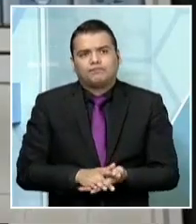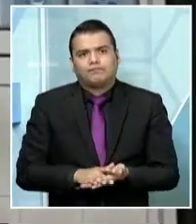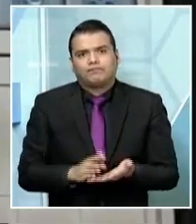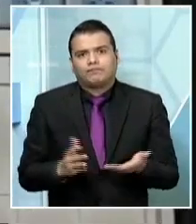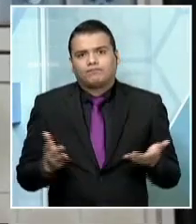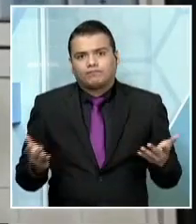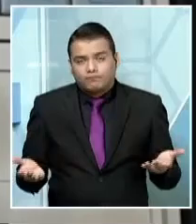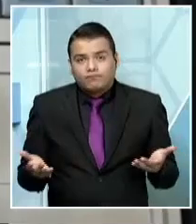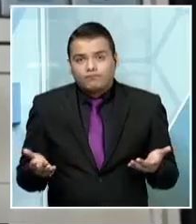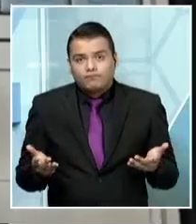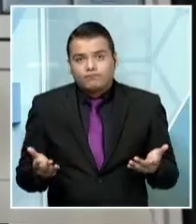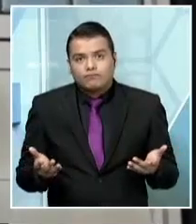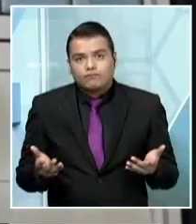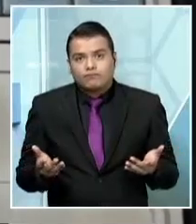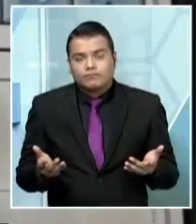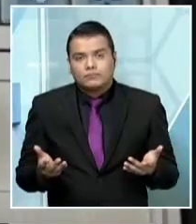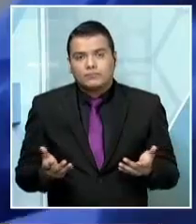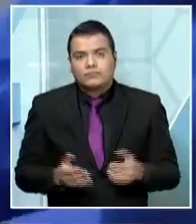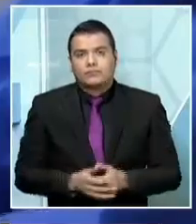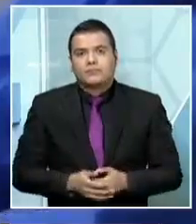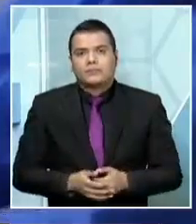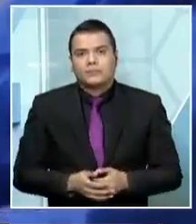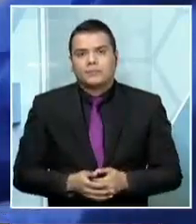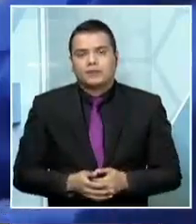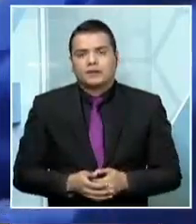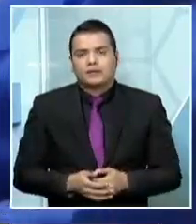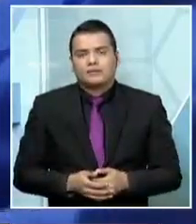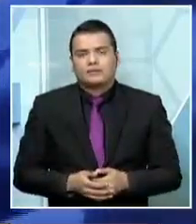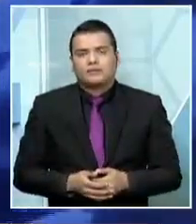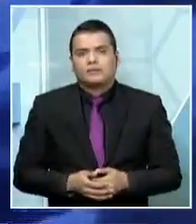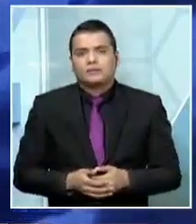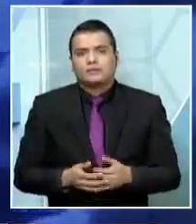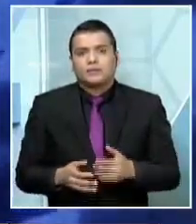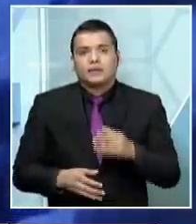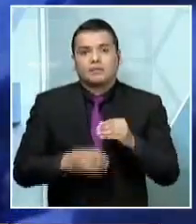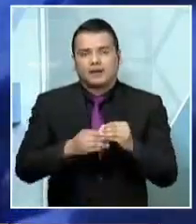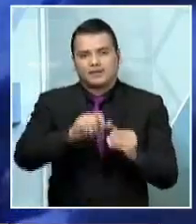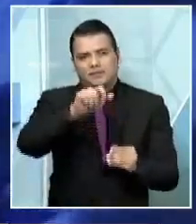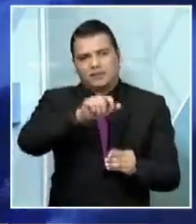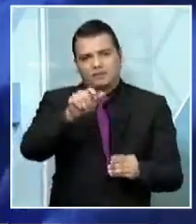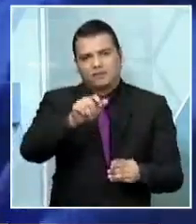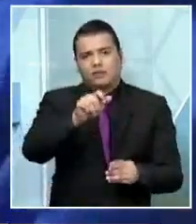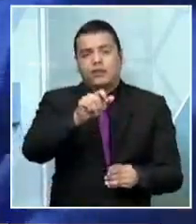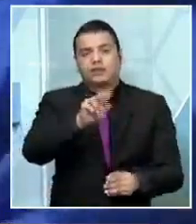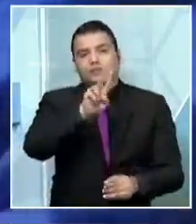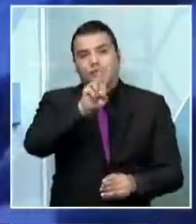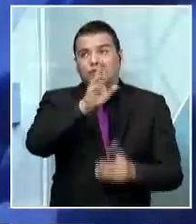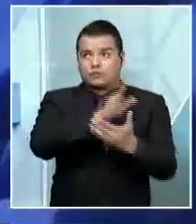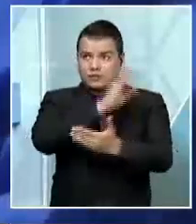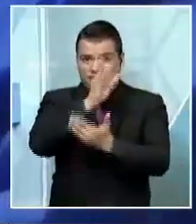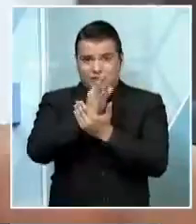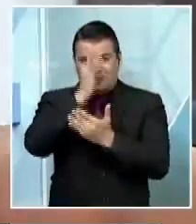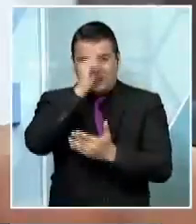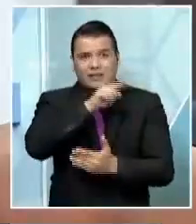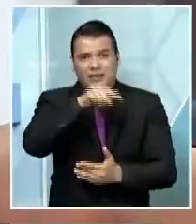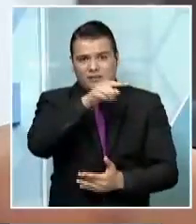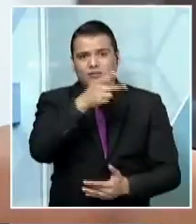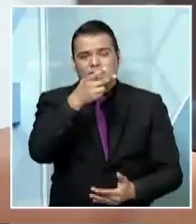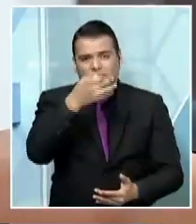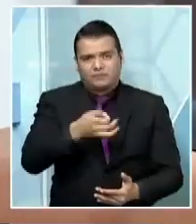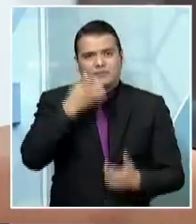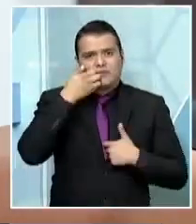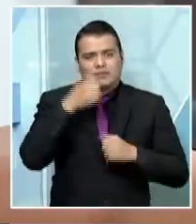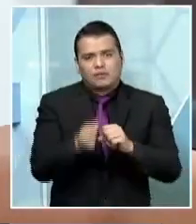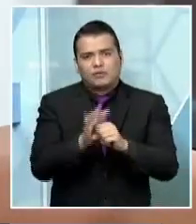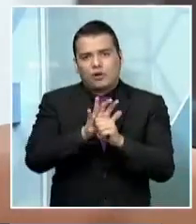Nuestra mortalidad y nuestra letalidad no bajan. Una de cada dos personas que llegan al servicio hospitalario sale muerta.